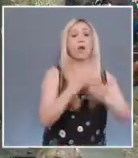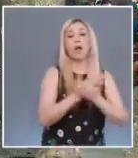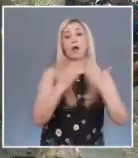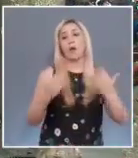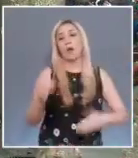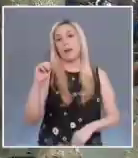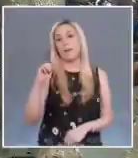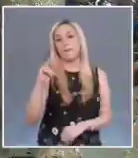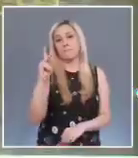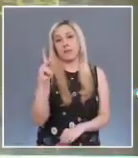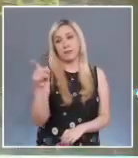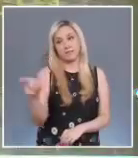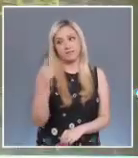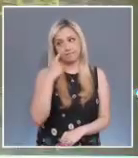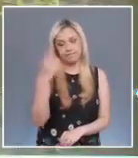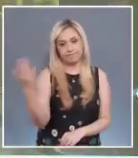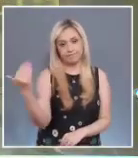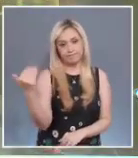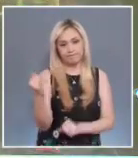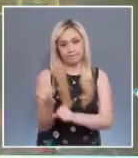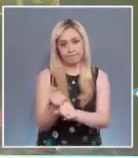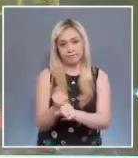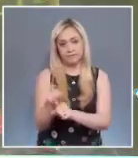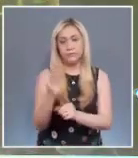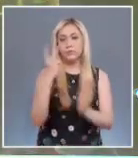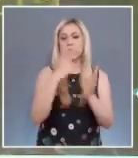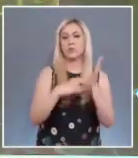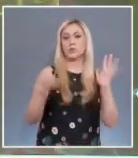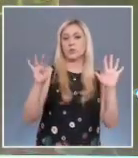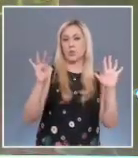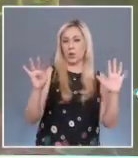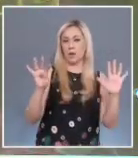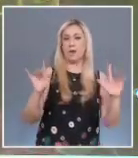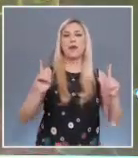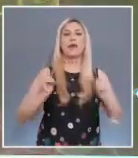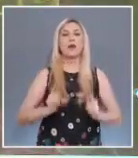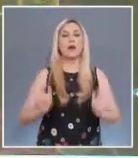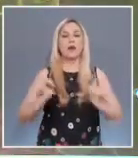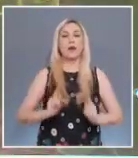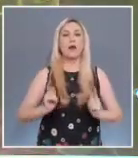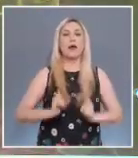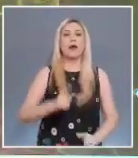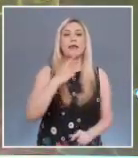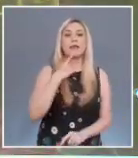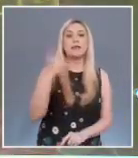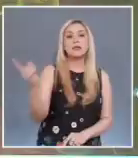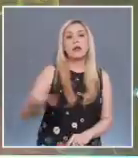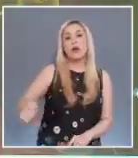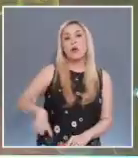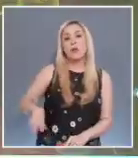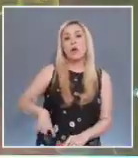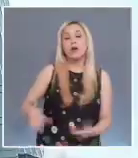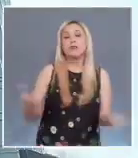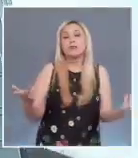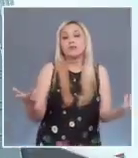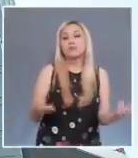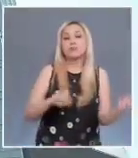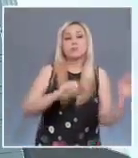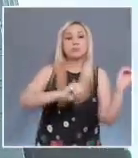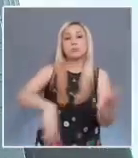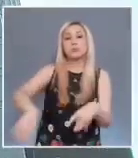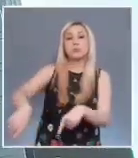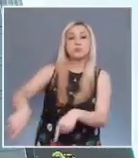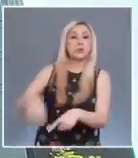2019 fue emitido un acuerdo ministerial de abandono de bienes a favor del gobierno federal, por lo que se inició un incidente